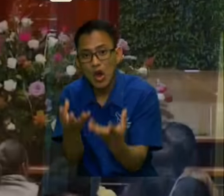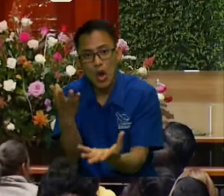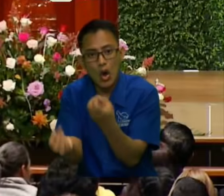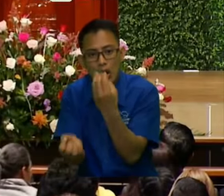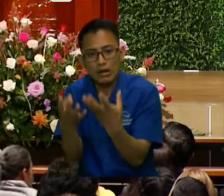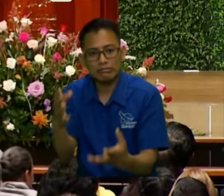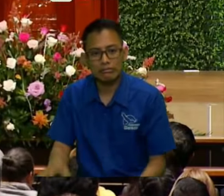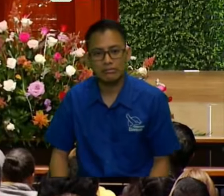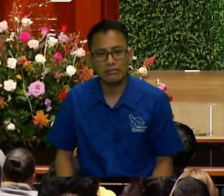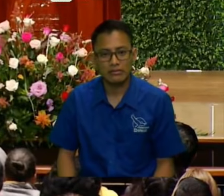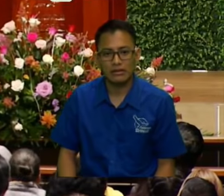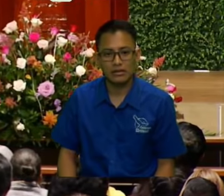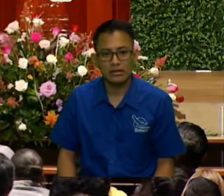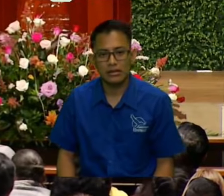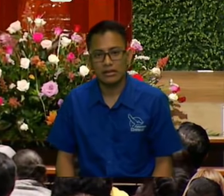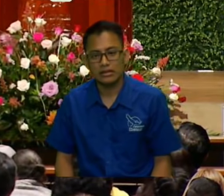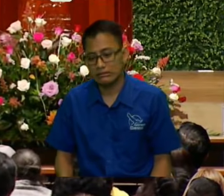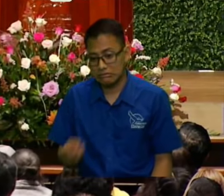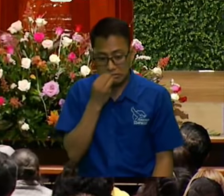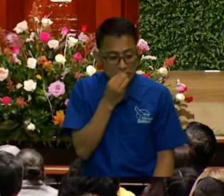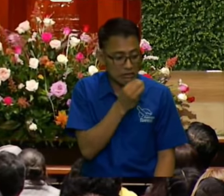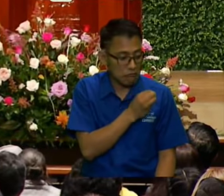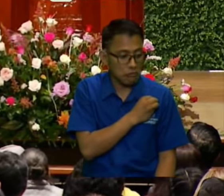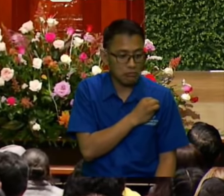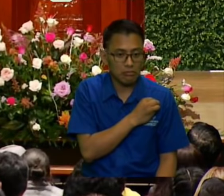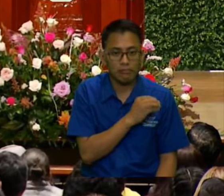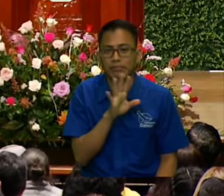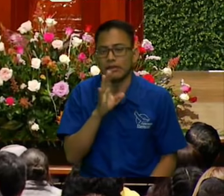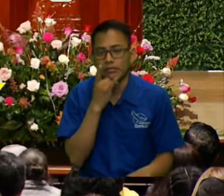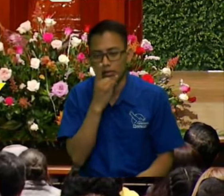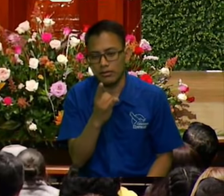contando. Si alguien se aburre, decirle que no se aburra.